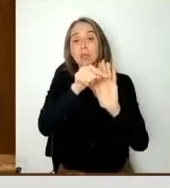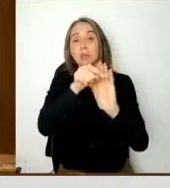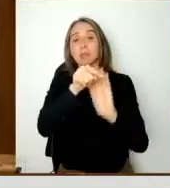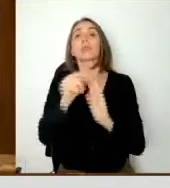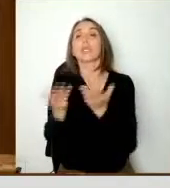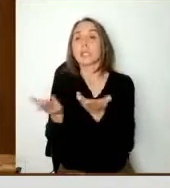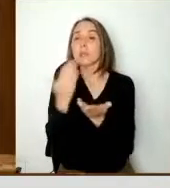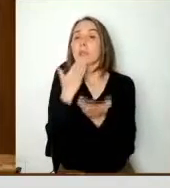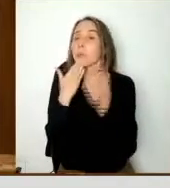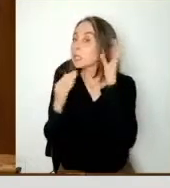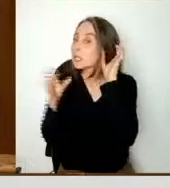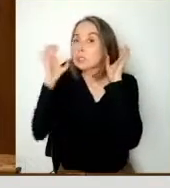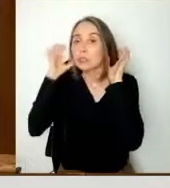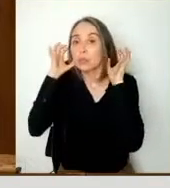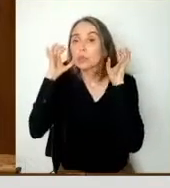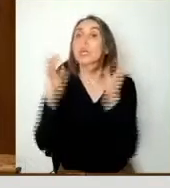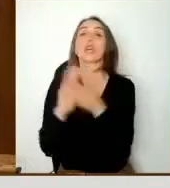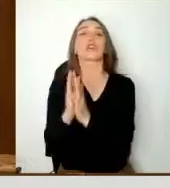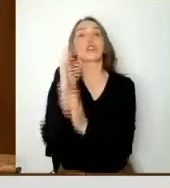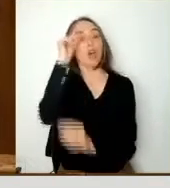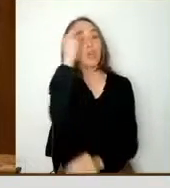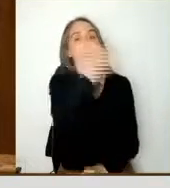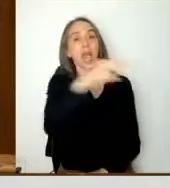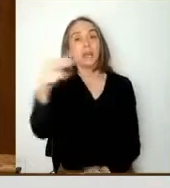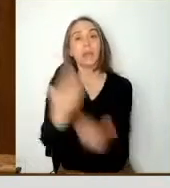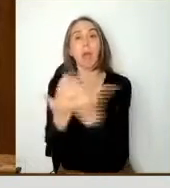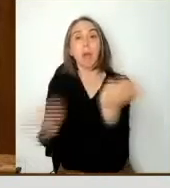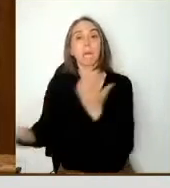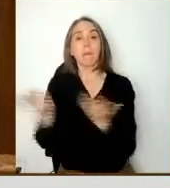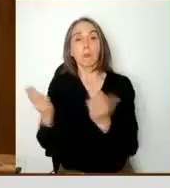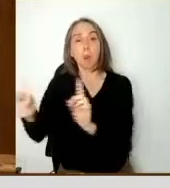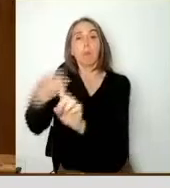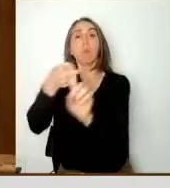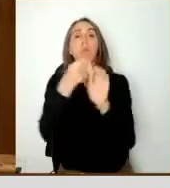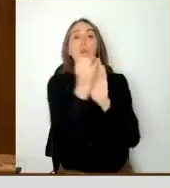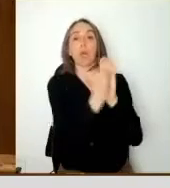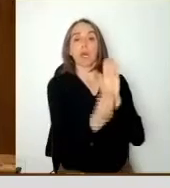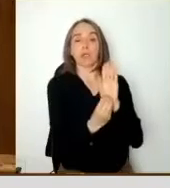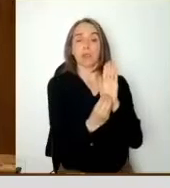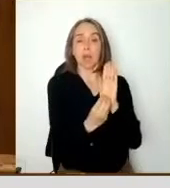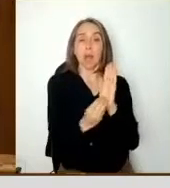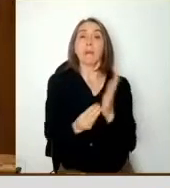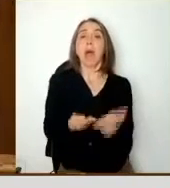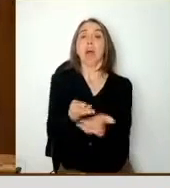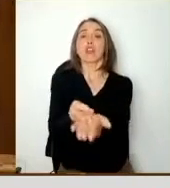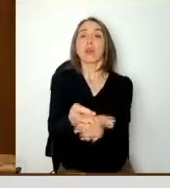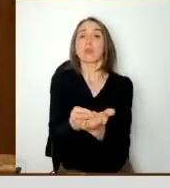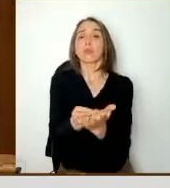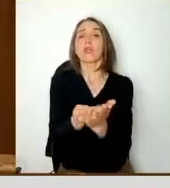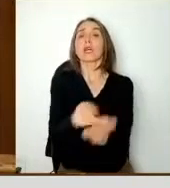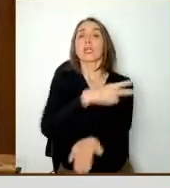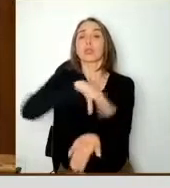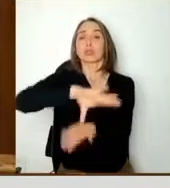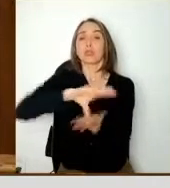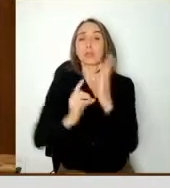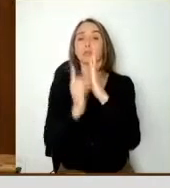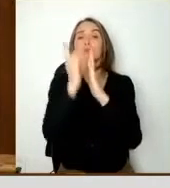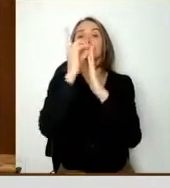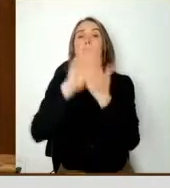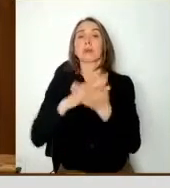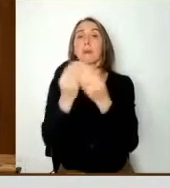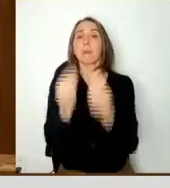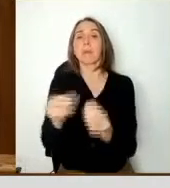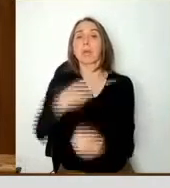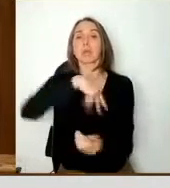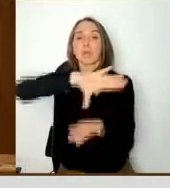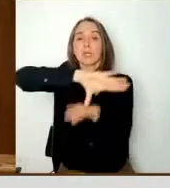incorporar todas las ideas y propuestas que estén disponibles para contribuir al avance de nuestro país, el bienestar de nuestra patria y